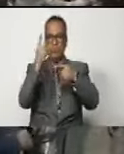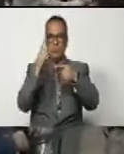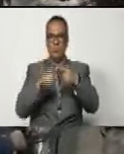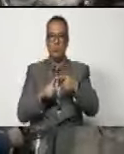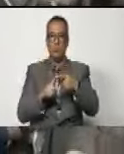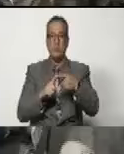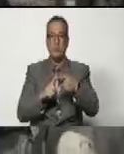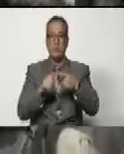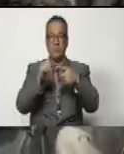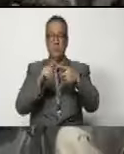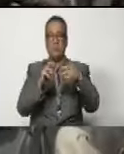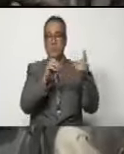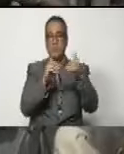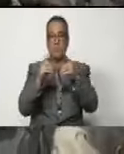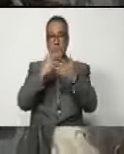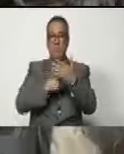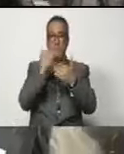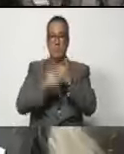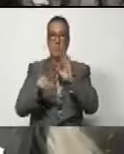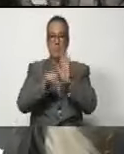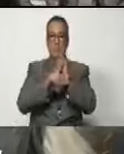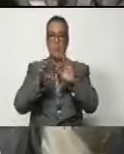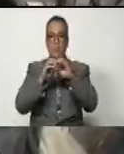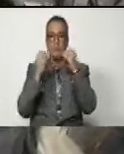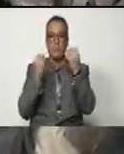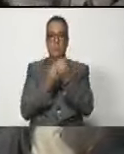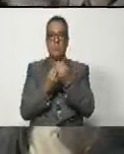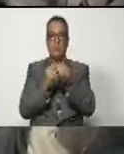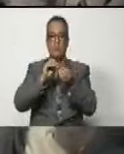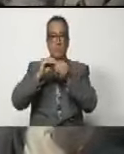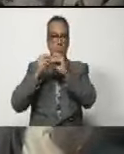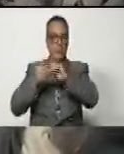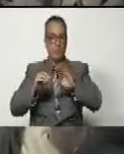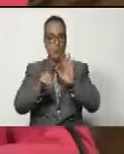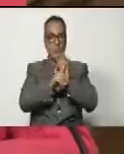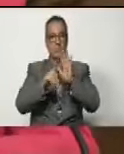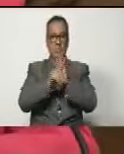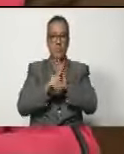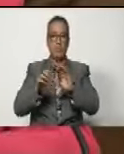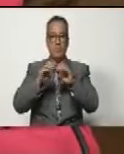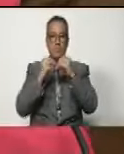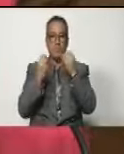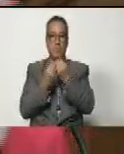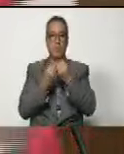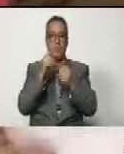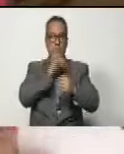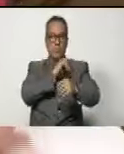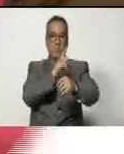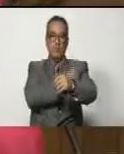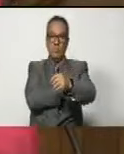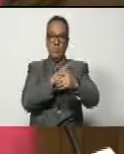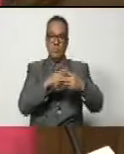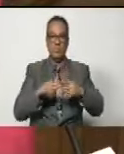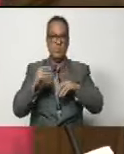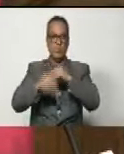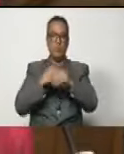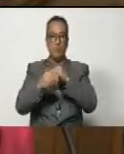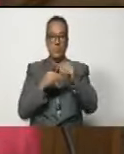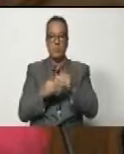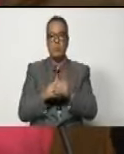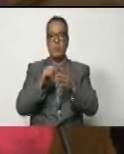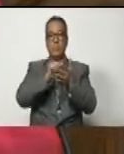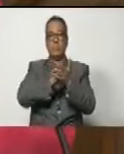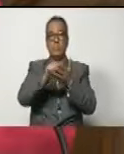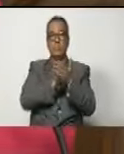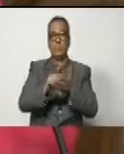uno. Segunda discusión del proyecto de ley orgánica de reforma de la Ley Orgánica del Poder Popular, de acuerdo a lo establecido en